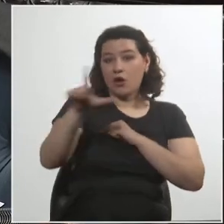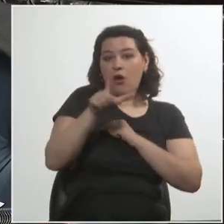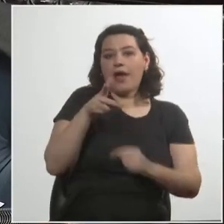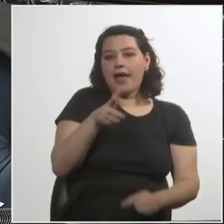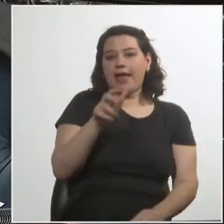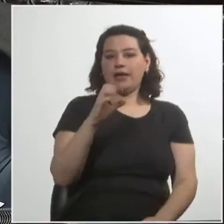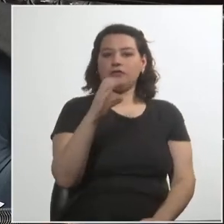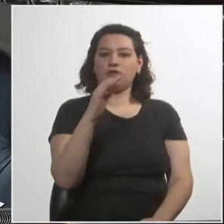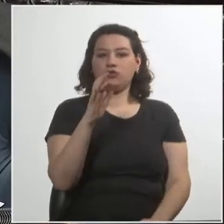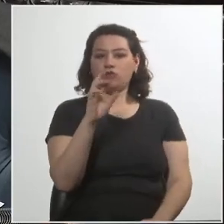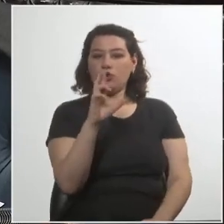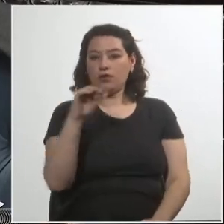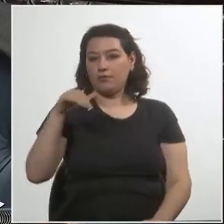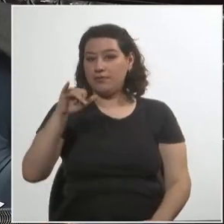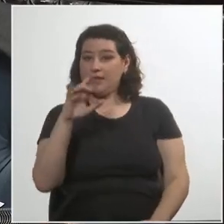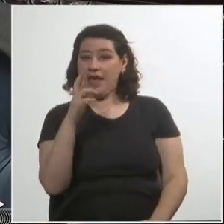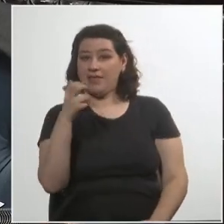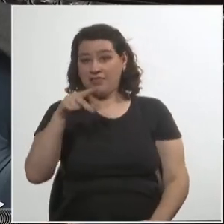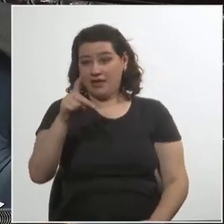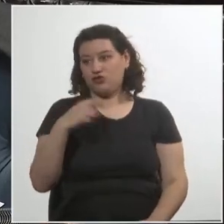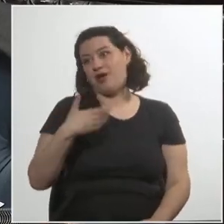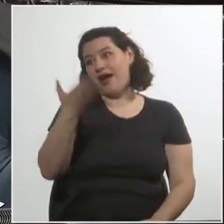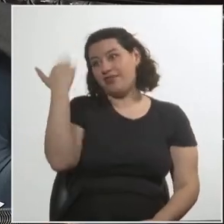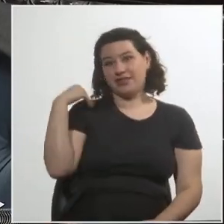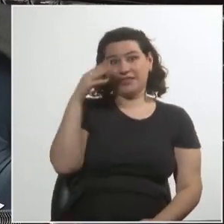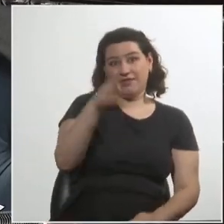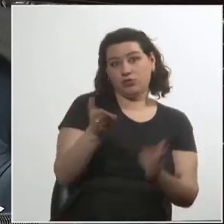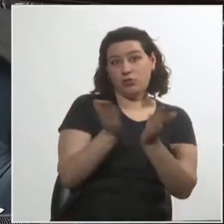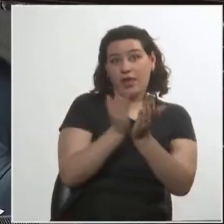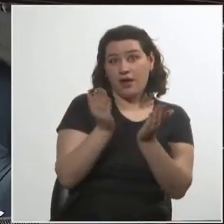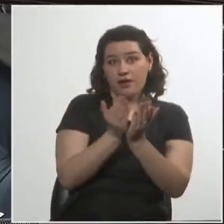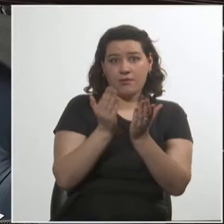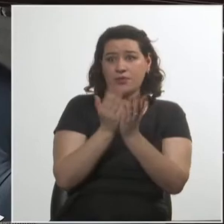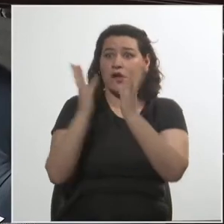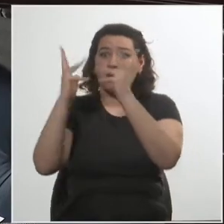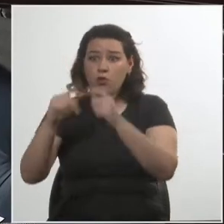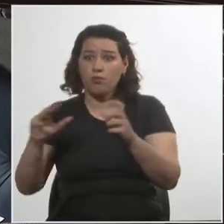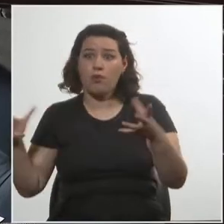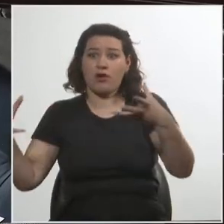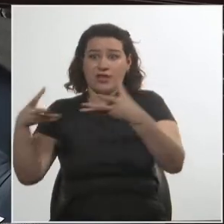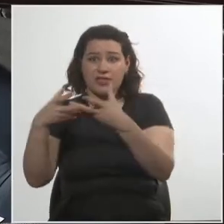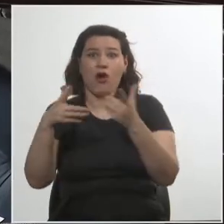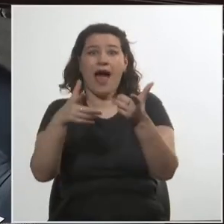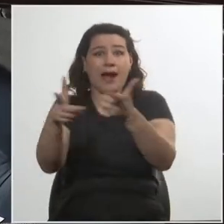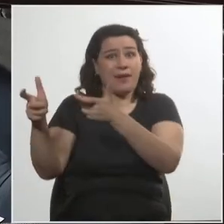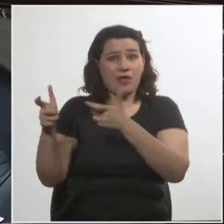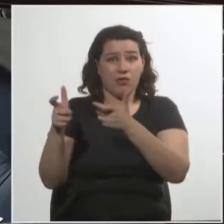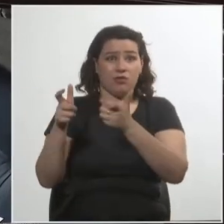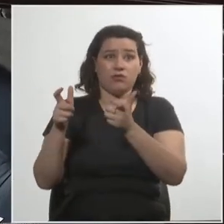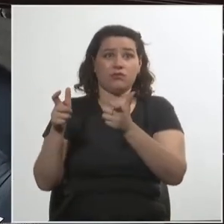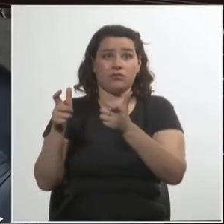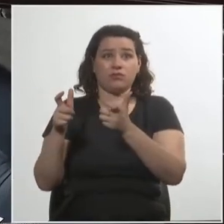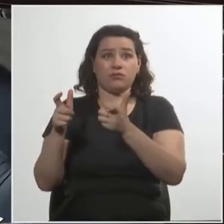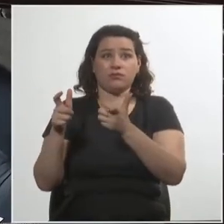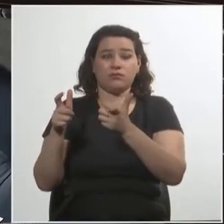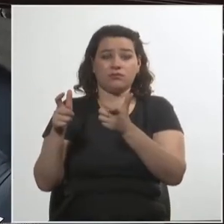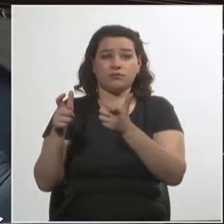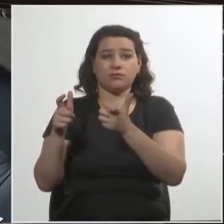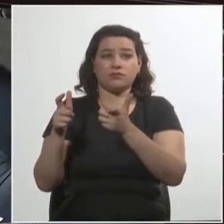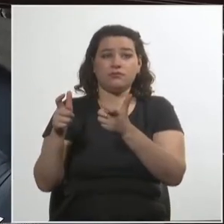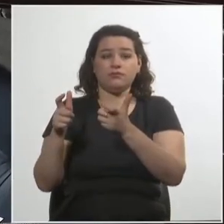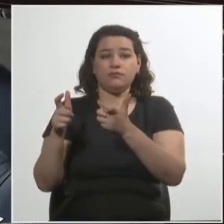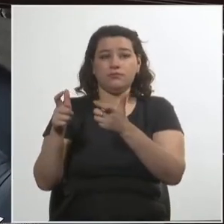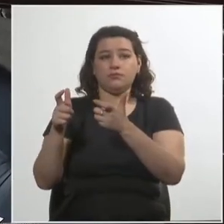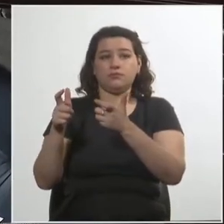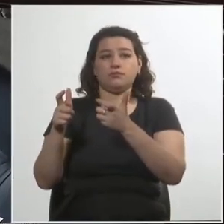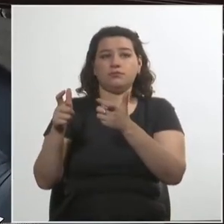aquel que me tocó concurrir este grupos organizados y armados no este que en algún